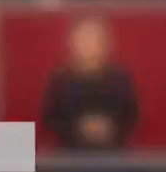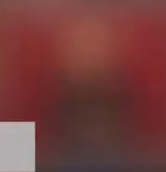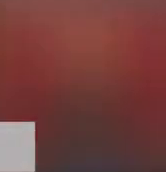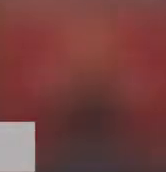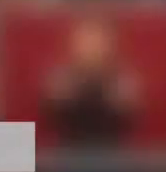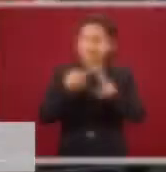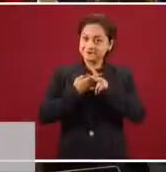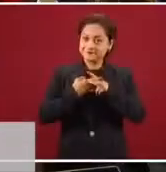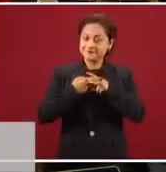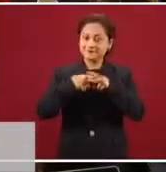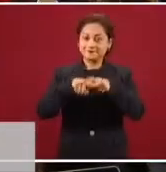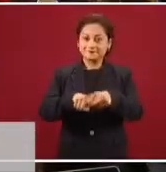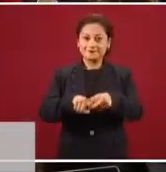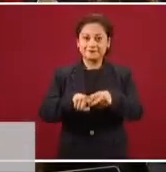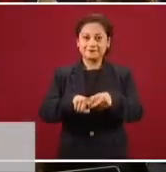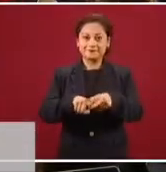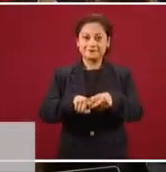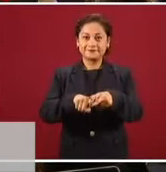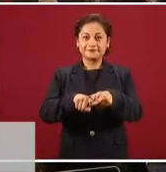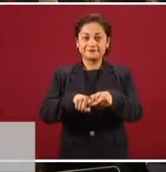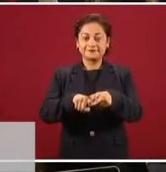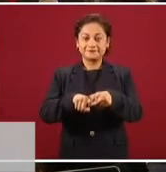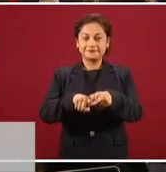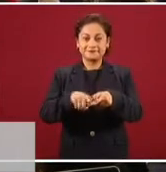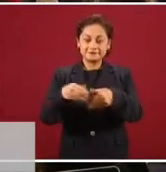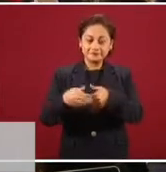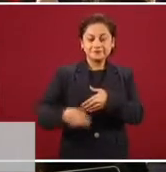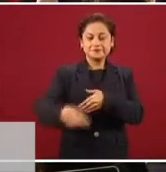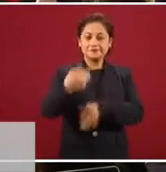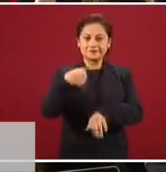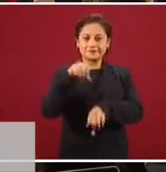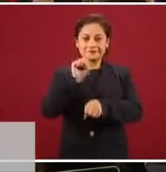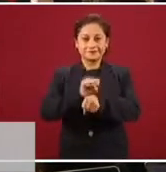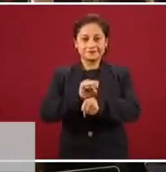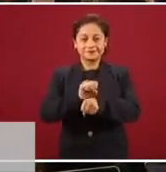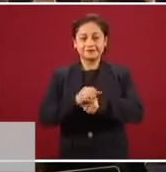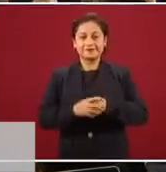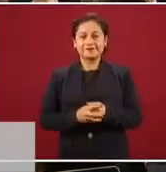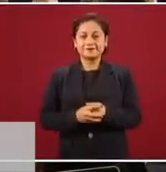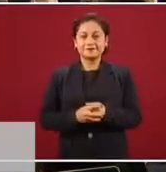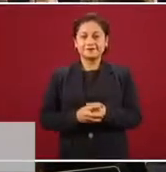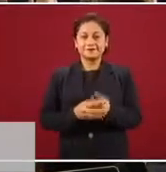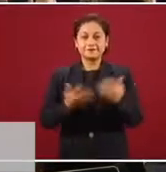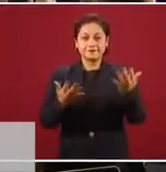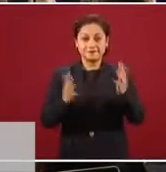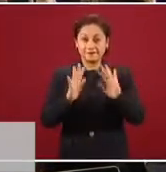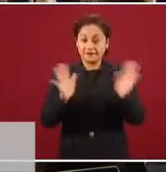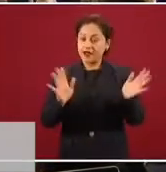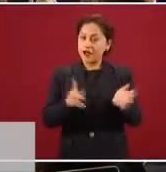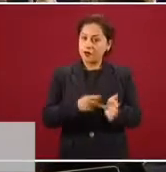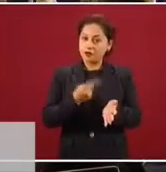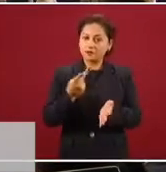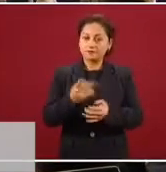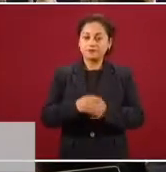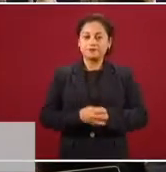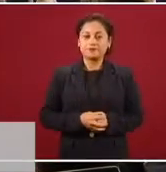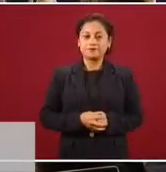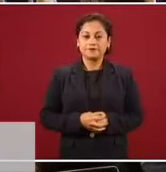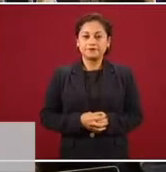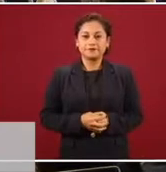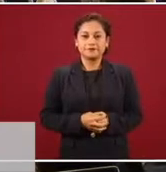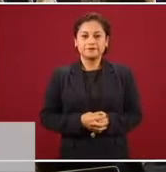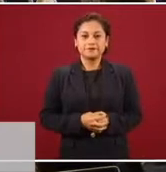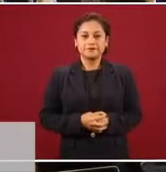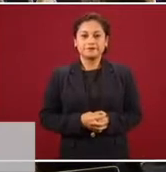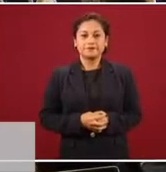¡Ánimo! El día de hoy el presidente informa sobre el quién es quién en los precios de la gasolina y gas, que permite que no se encarezcan